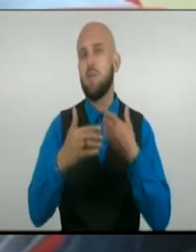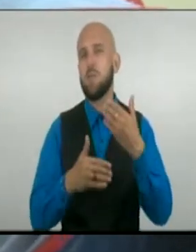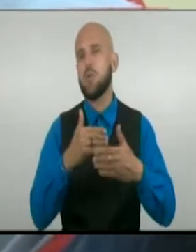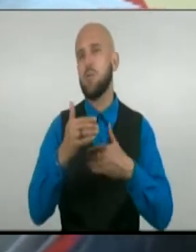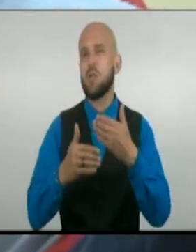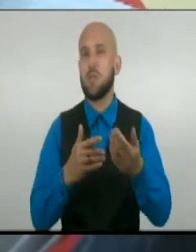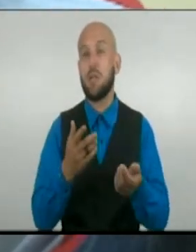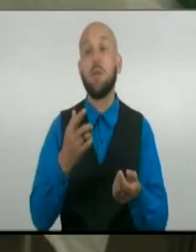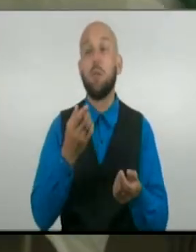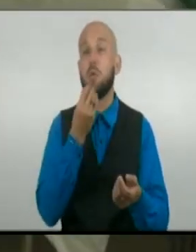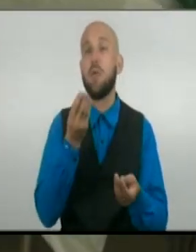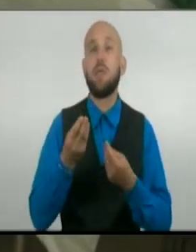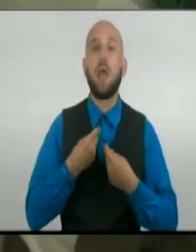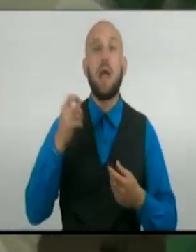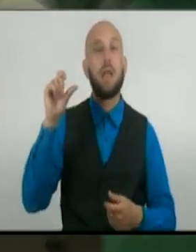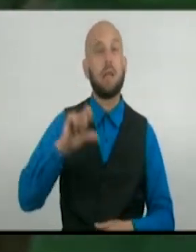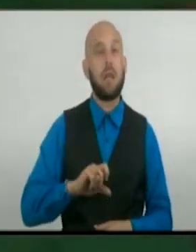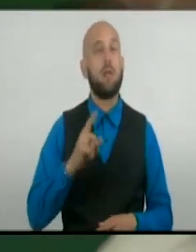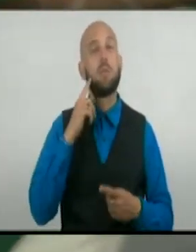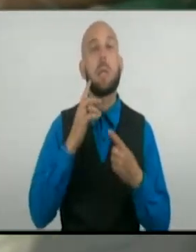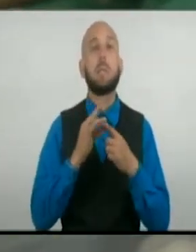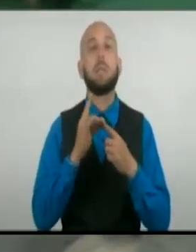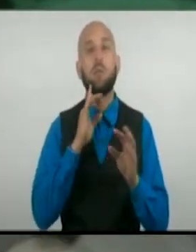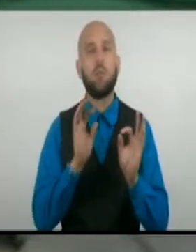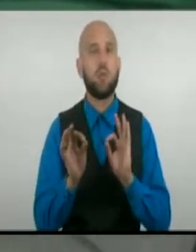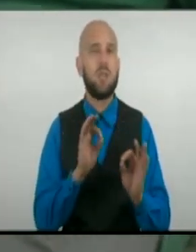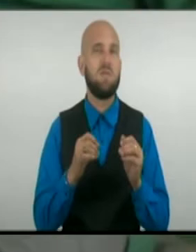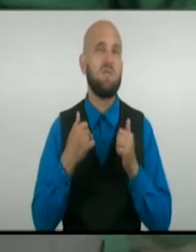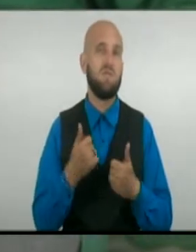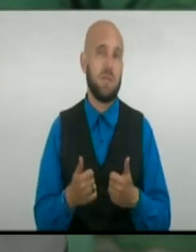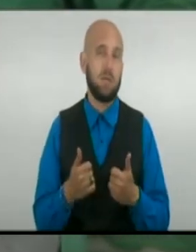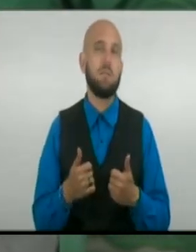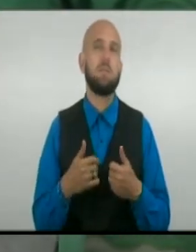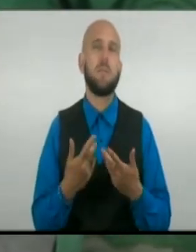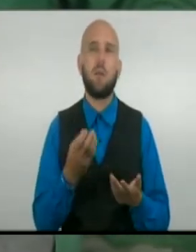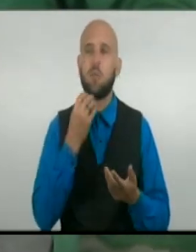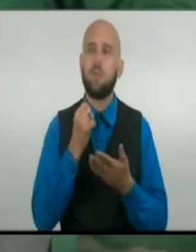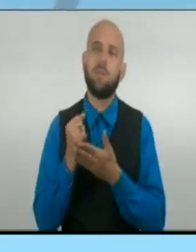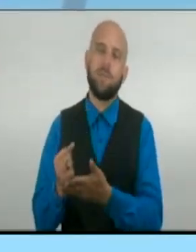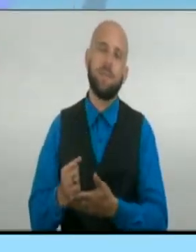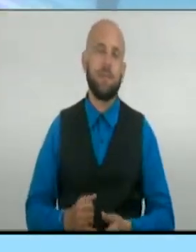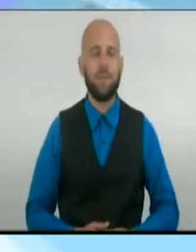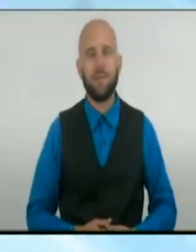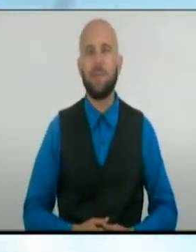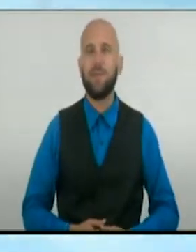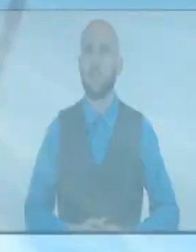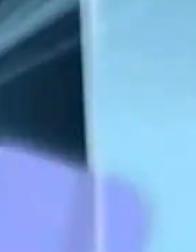soporte de sangre está positivamente motivado para dar vida